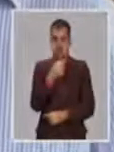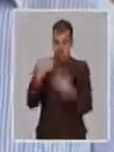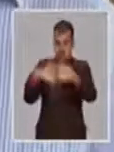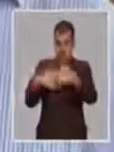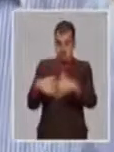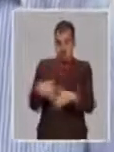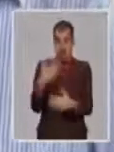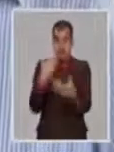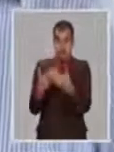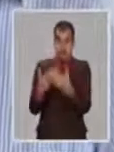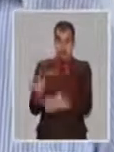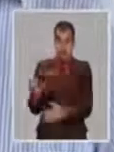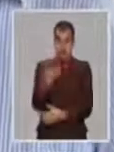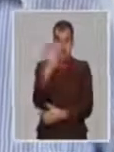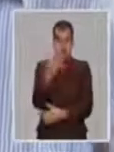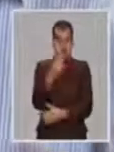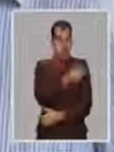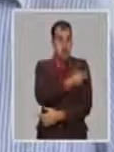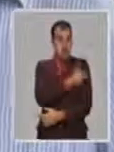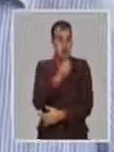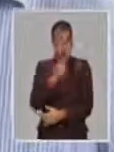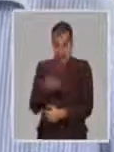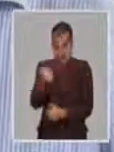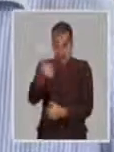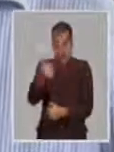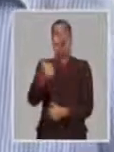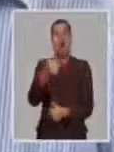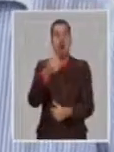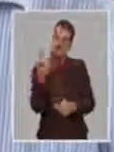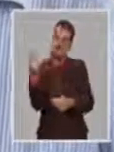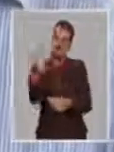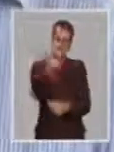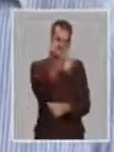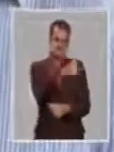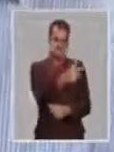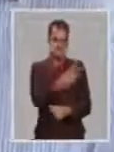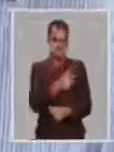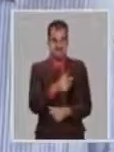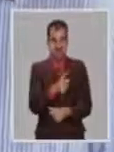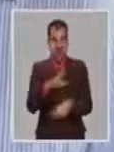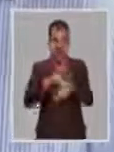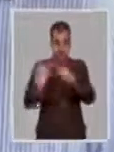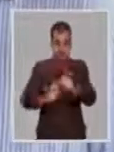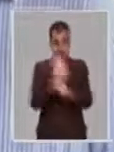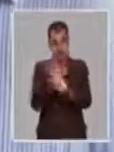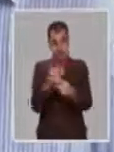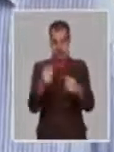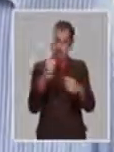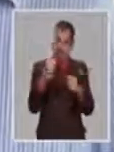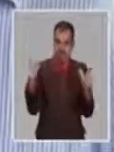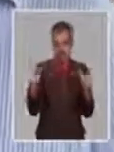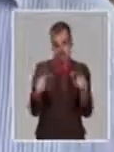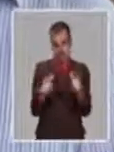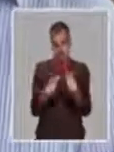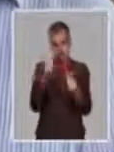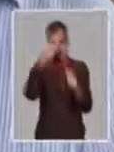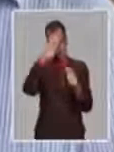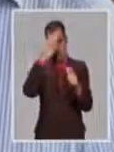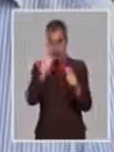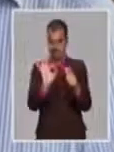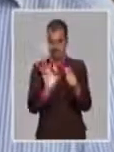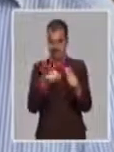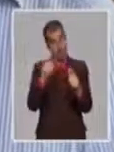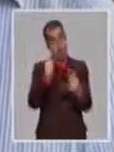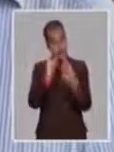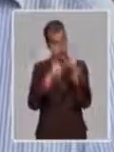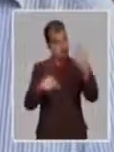sus candidatos vacunales, ¿no? Y eso puede en un momento controlar la transmisión en el país, ¿no? Ese es obviamente el objetivo